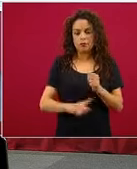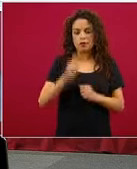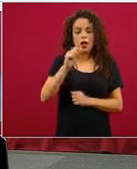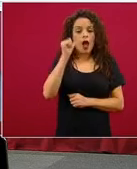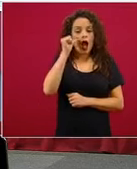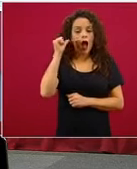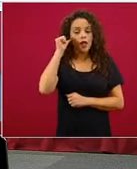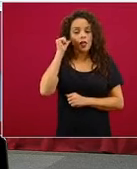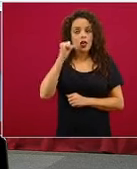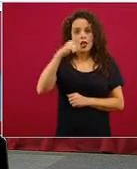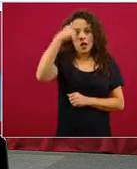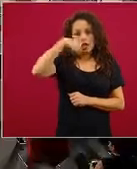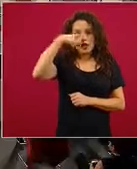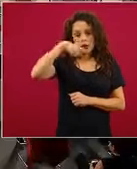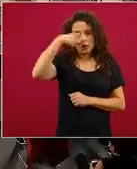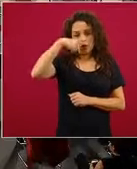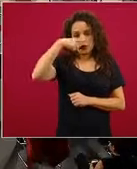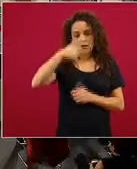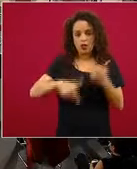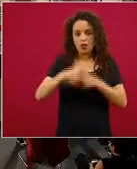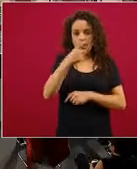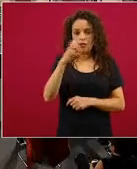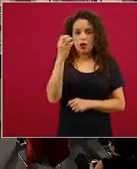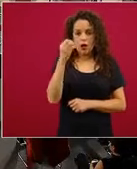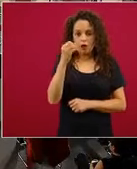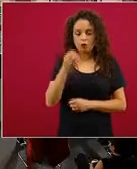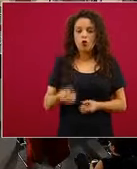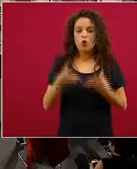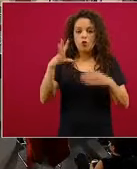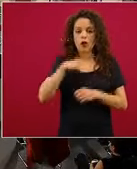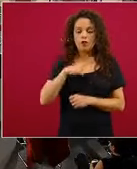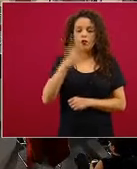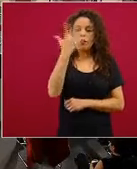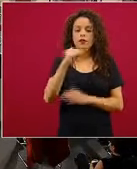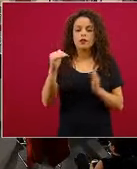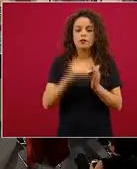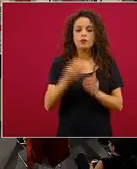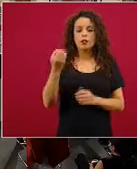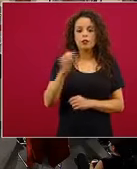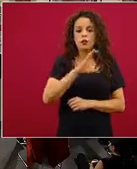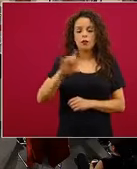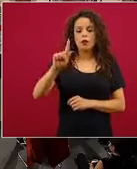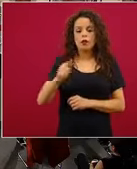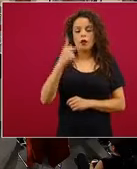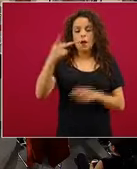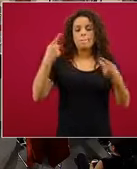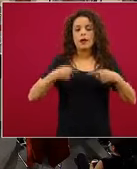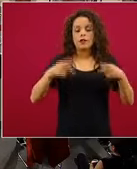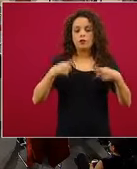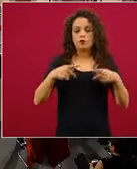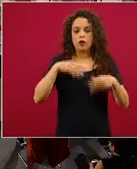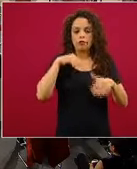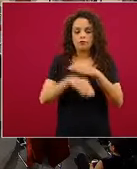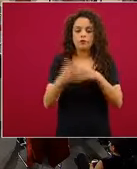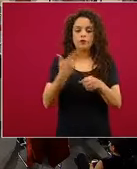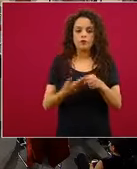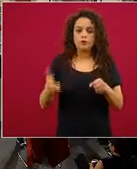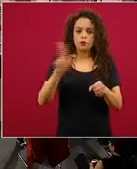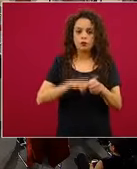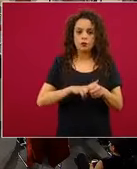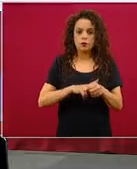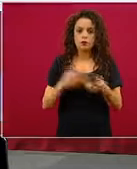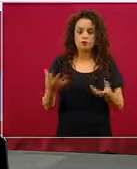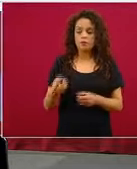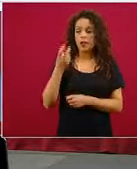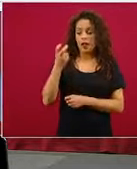a la medianoche, 12 de octubre, son 10,978 personas hospitalizadas. Por lo tanto,